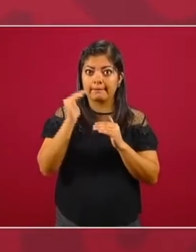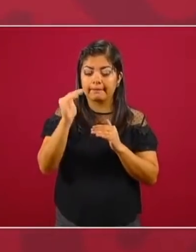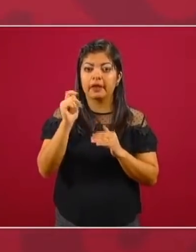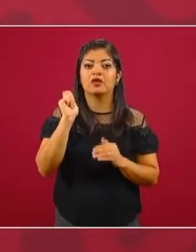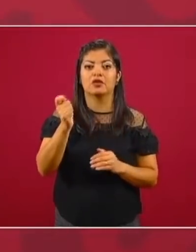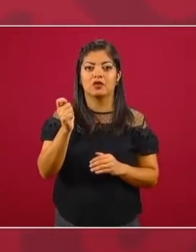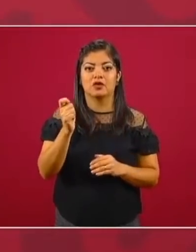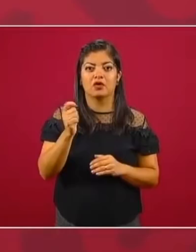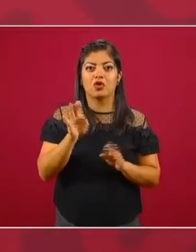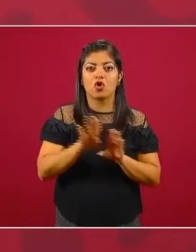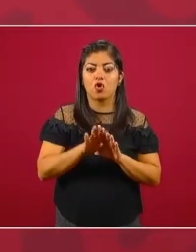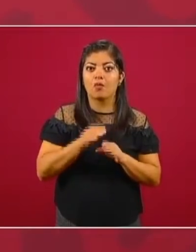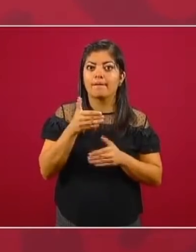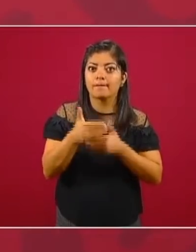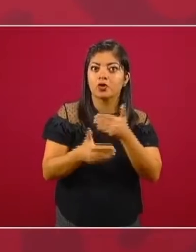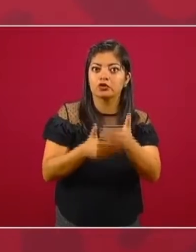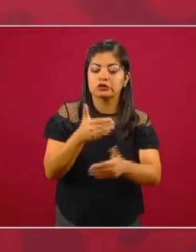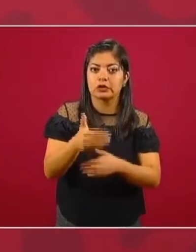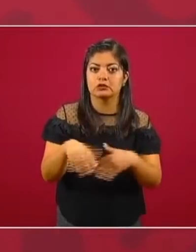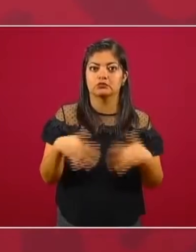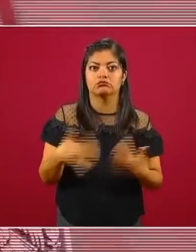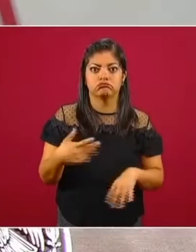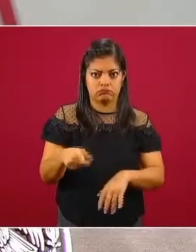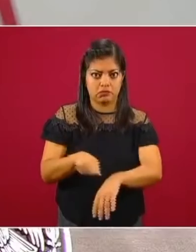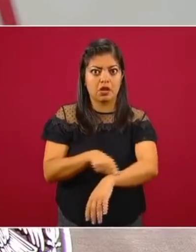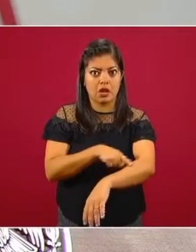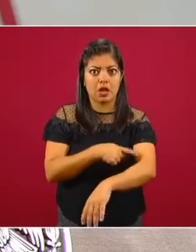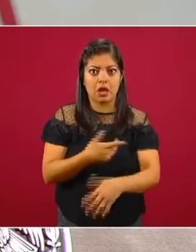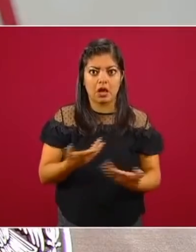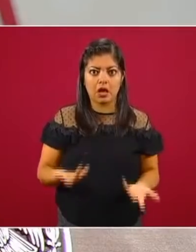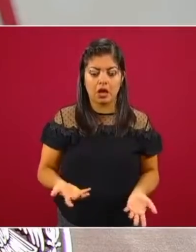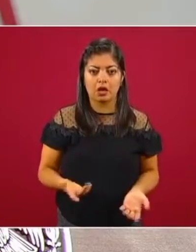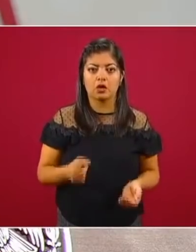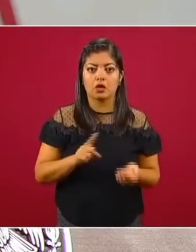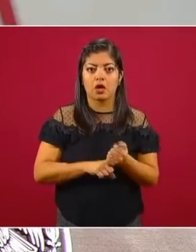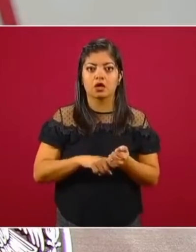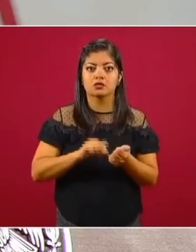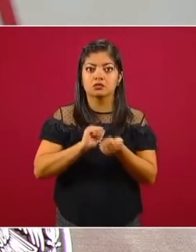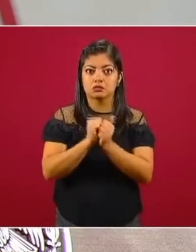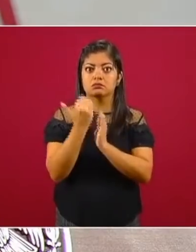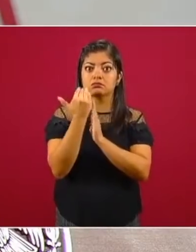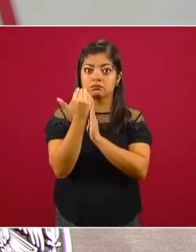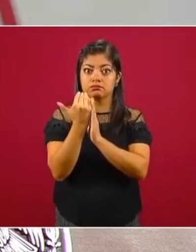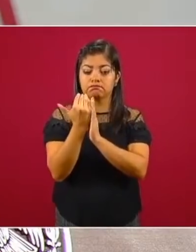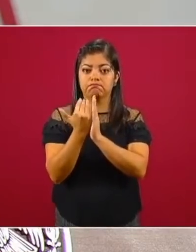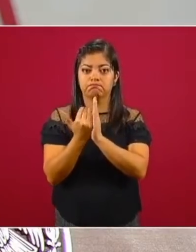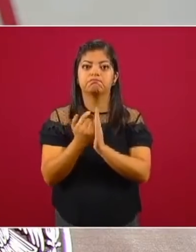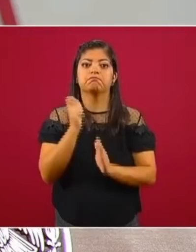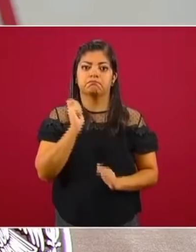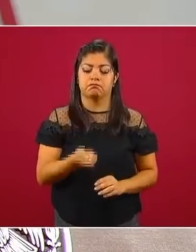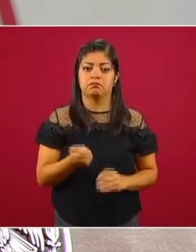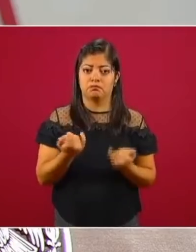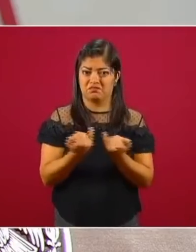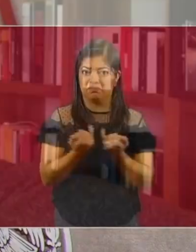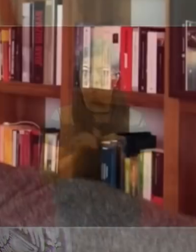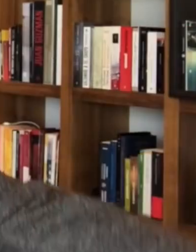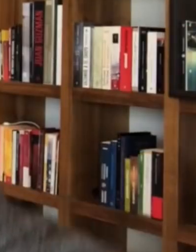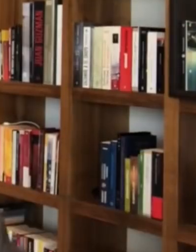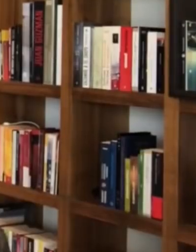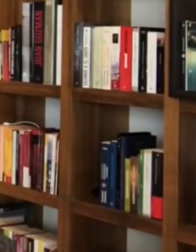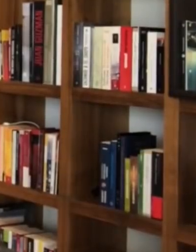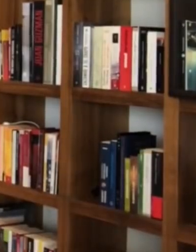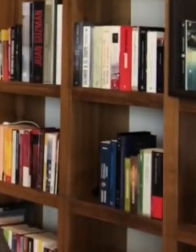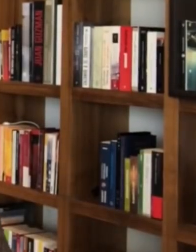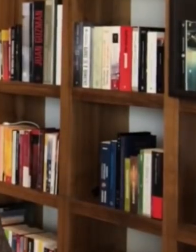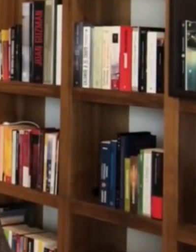y que se su techo aseguró también que los feminicidios van a la baja por cuarto mes pero en la calle